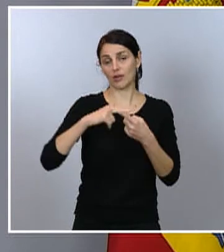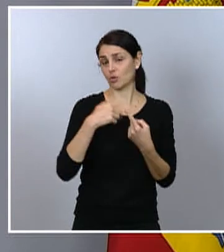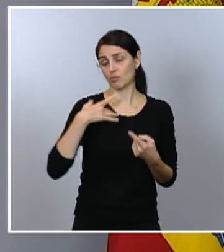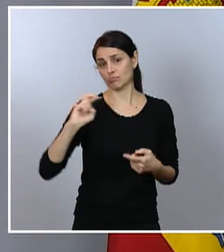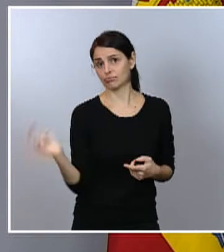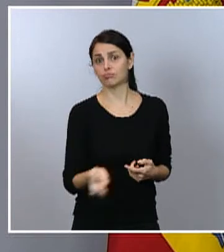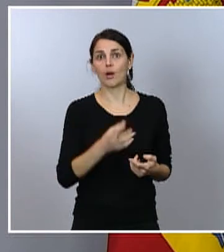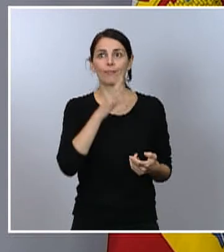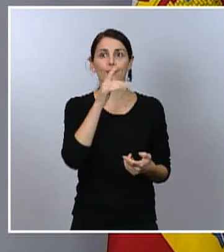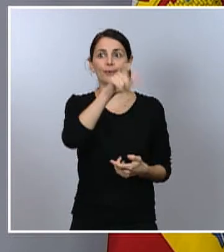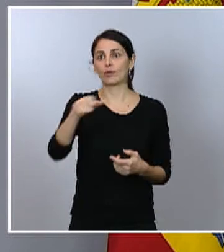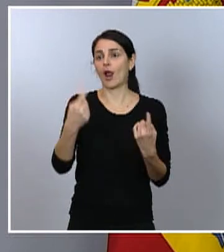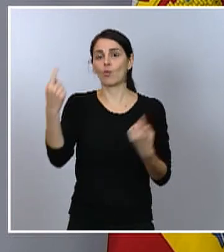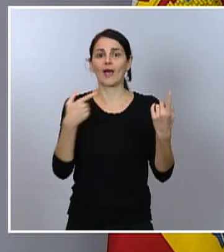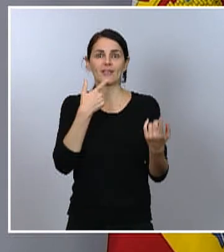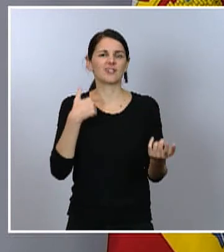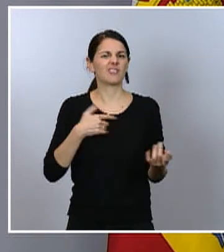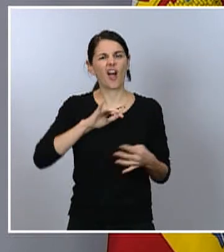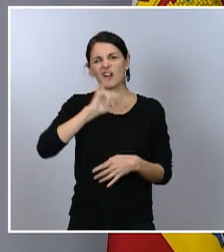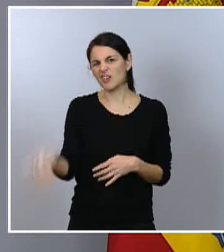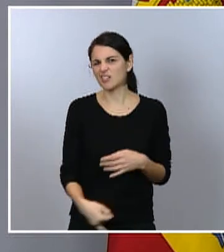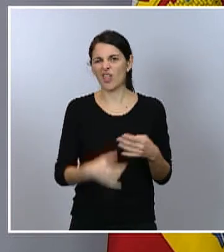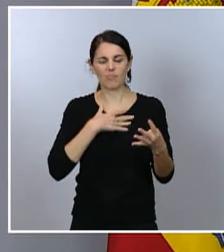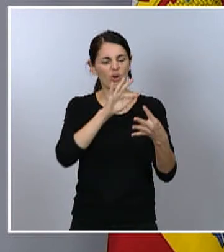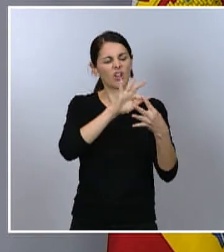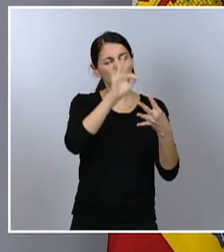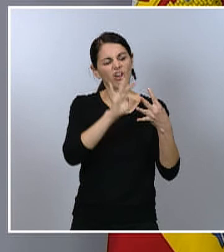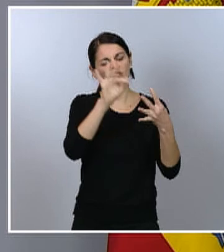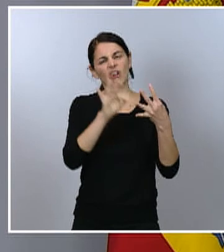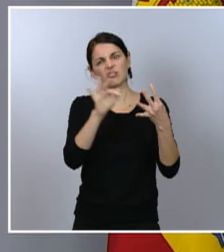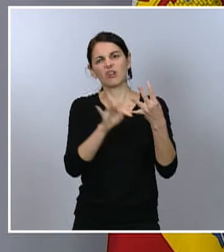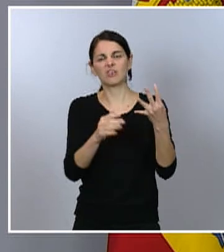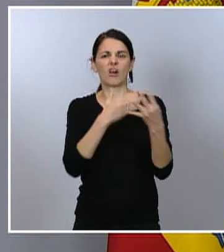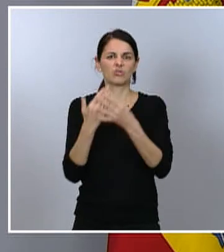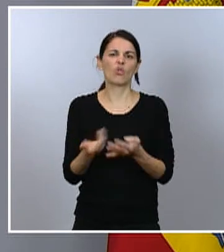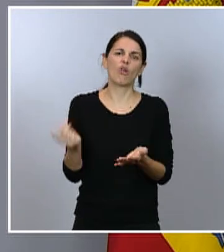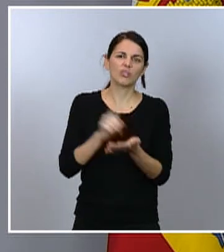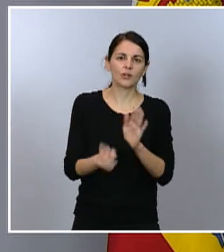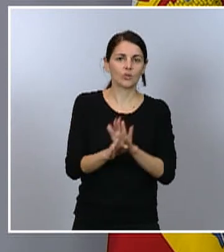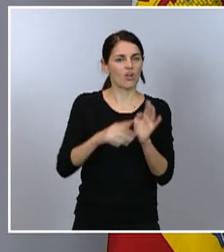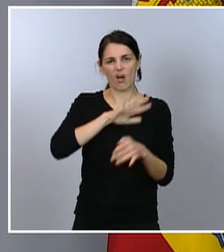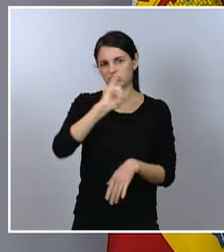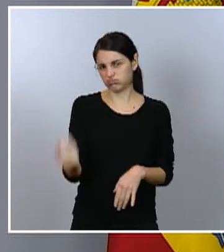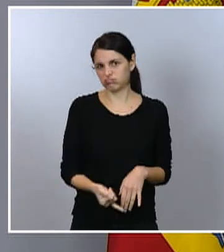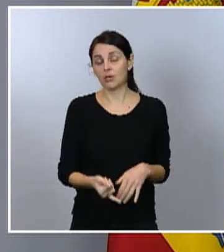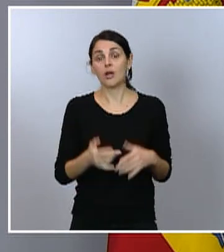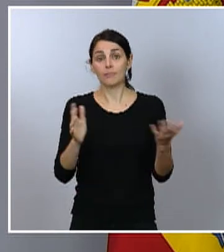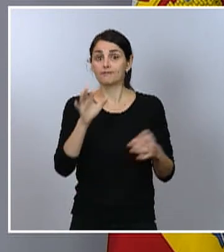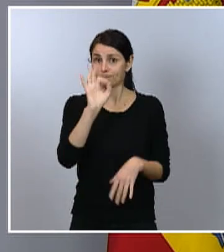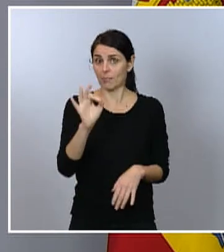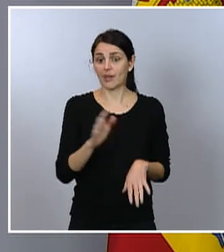que estar cansadas, lógicamente, de acudir al mismo estudio, a pesar de que la mayor parte de las personas que participaron en